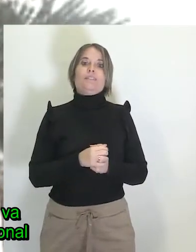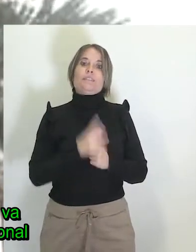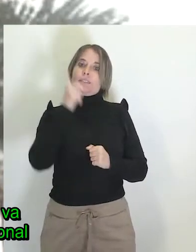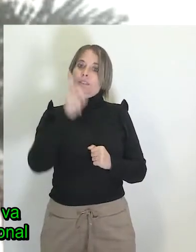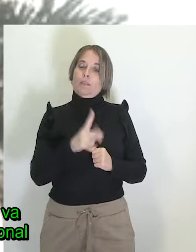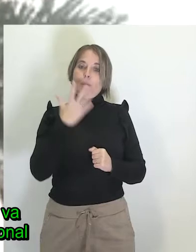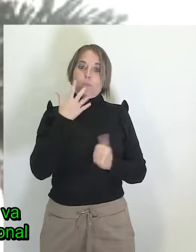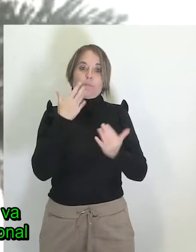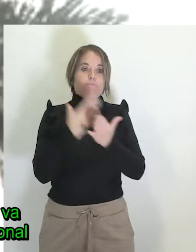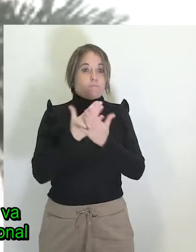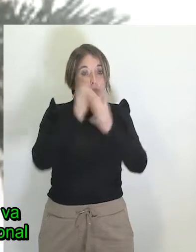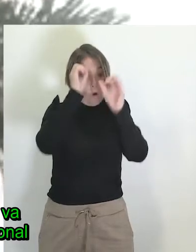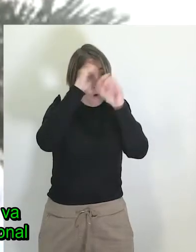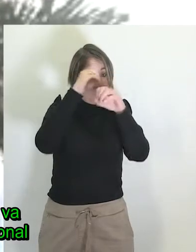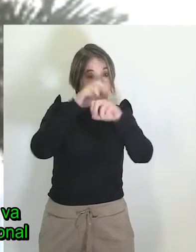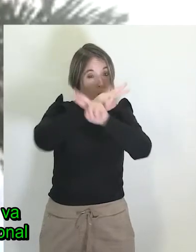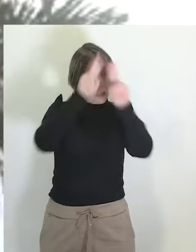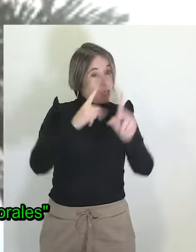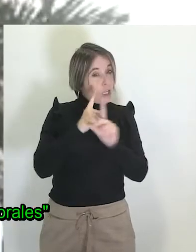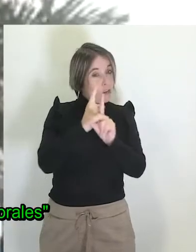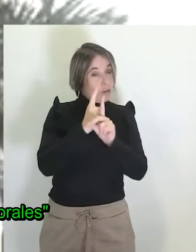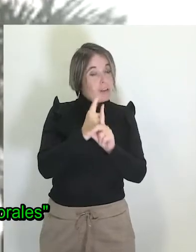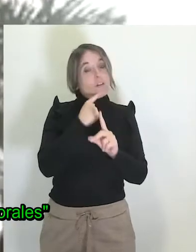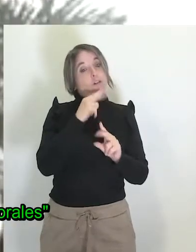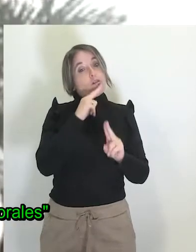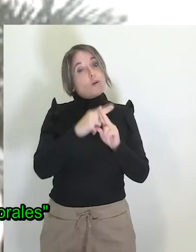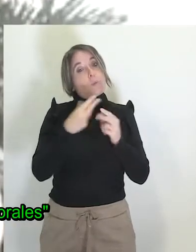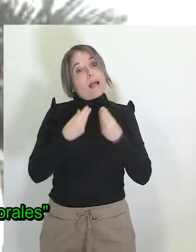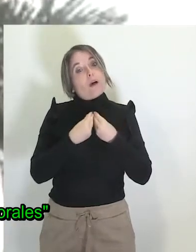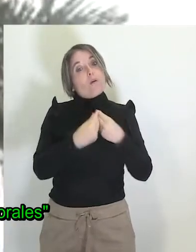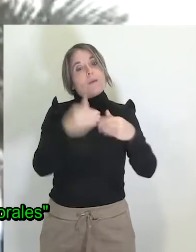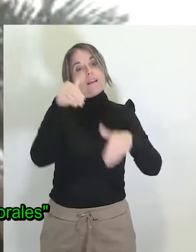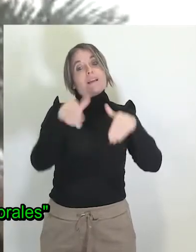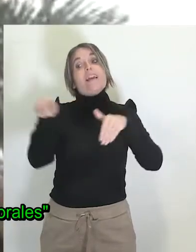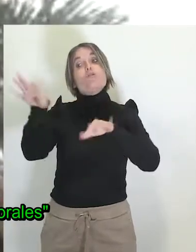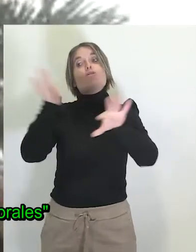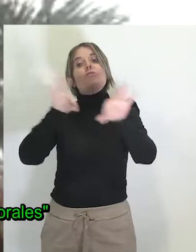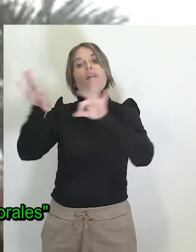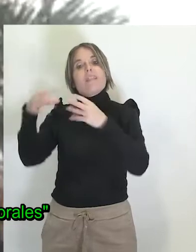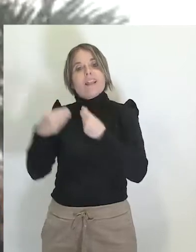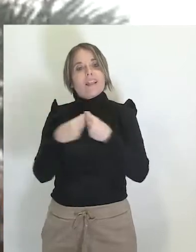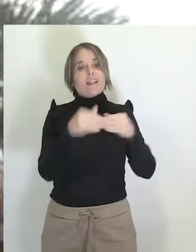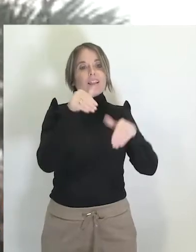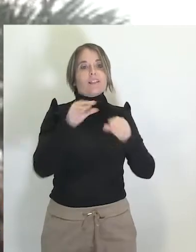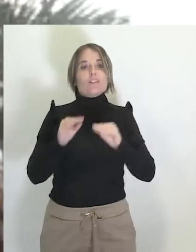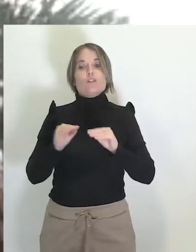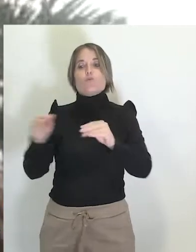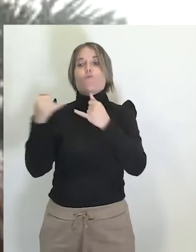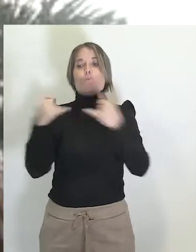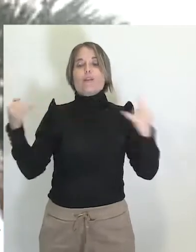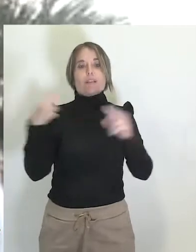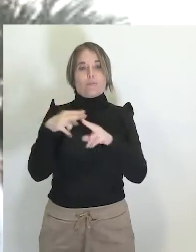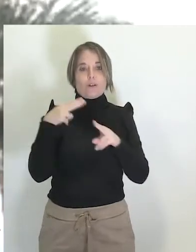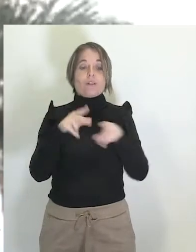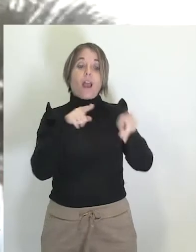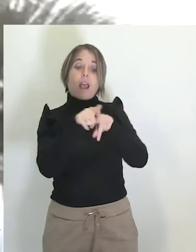También el hecho de que no va a haber observación internacional y le llaman acompañantes electorales a los que ellos deciden de su misma línea y